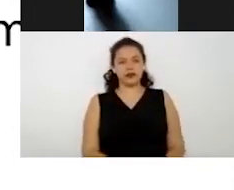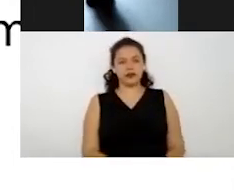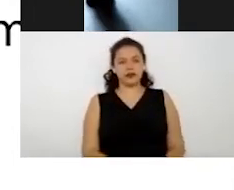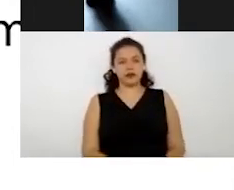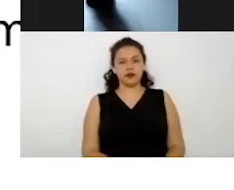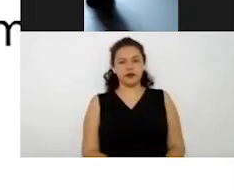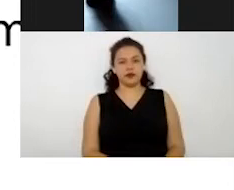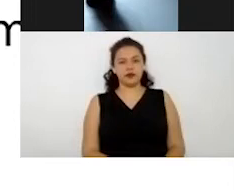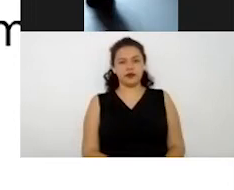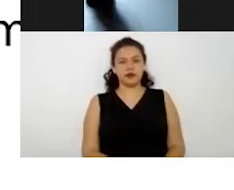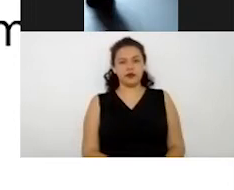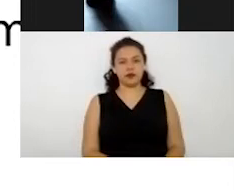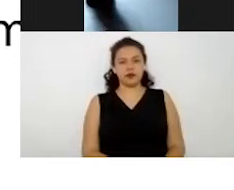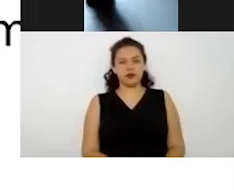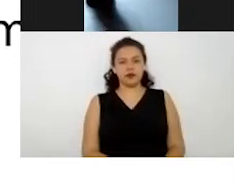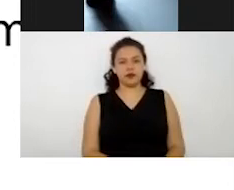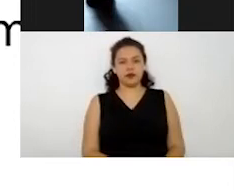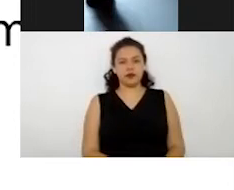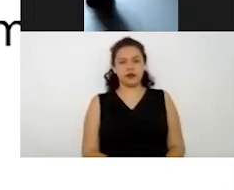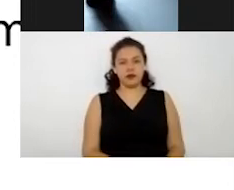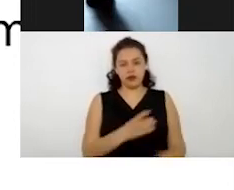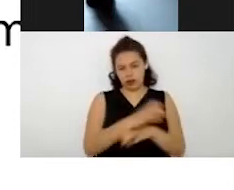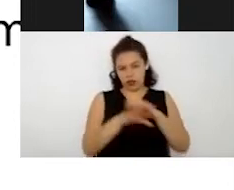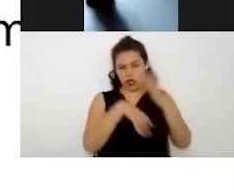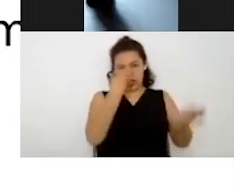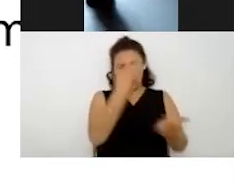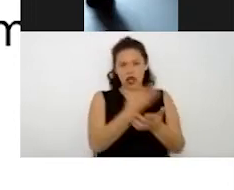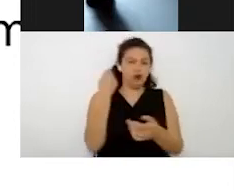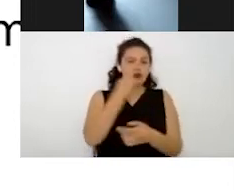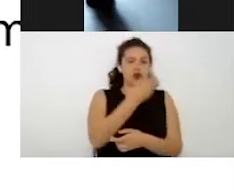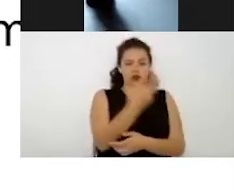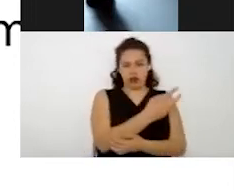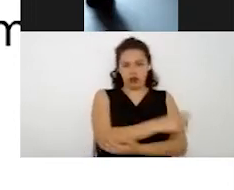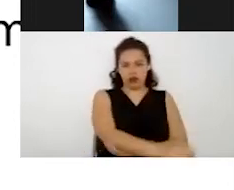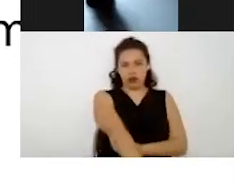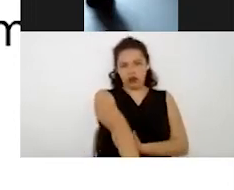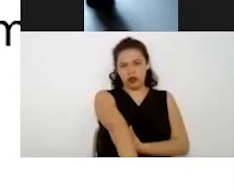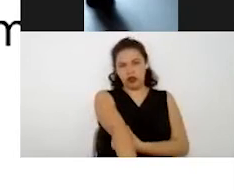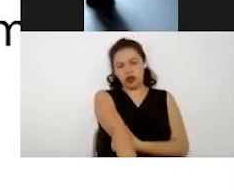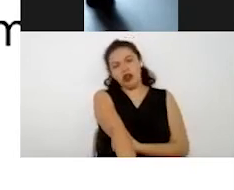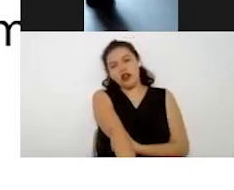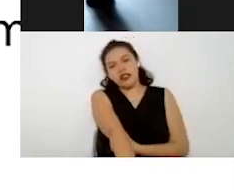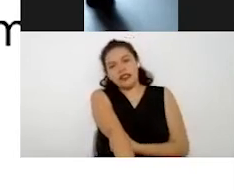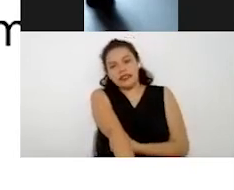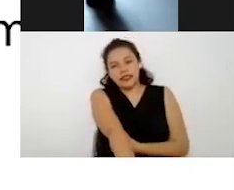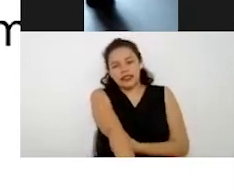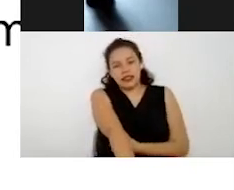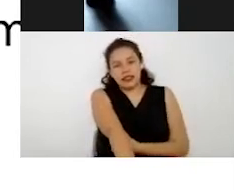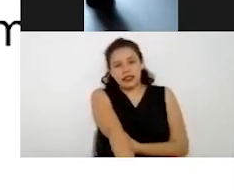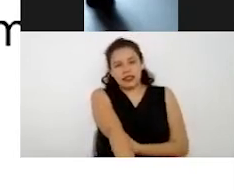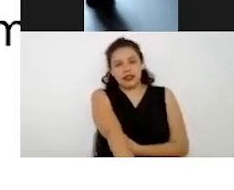o cosa que se le pueda caer o golpear, ambos. Ok. El entorno, ¿no? Cuidar el